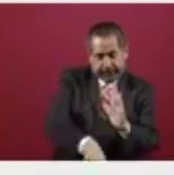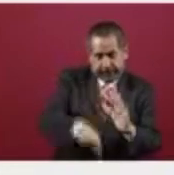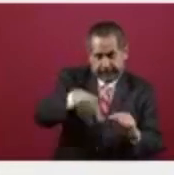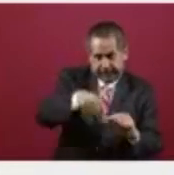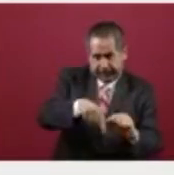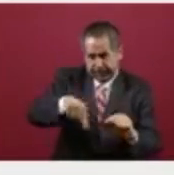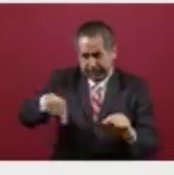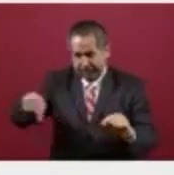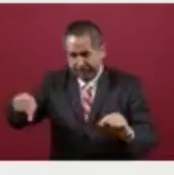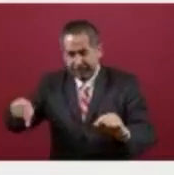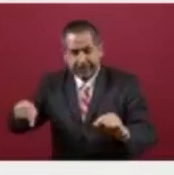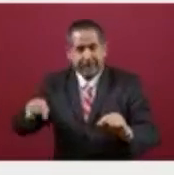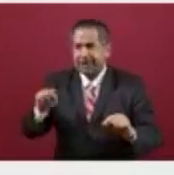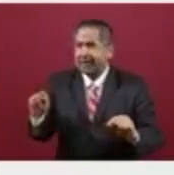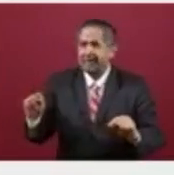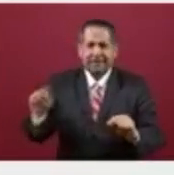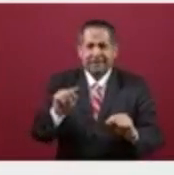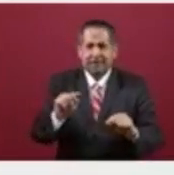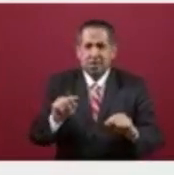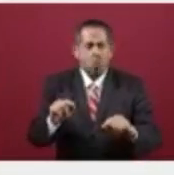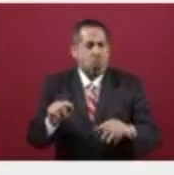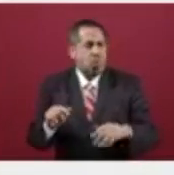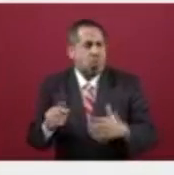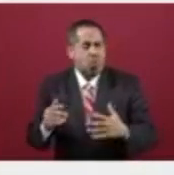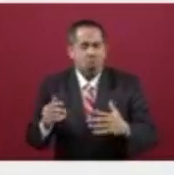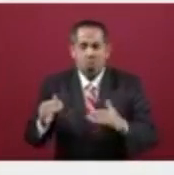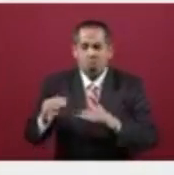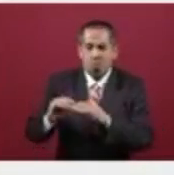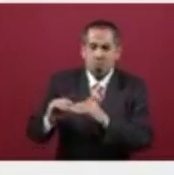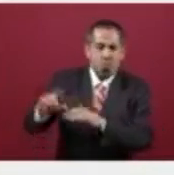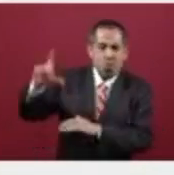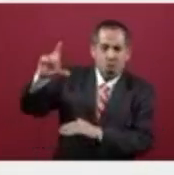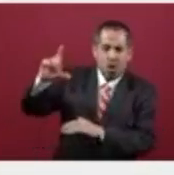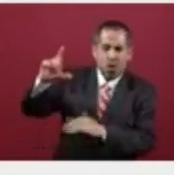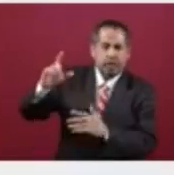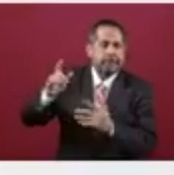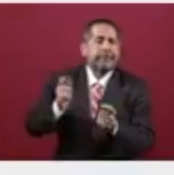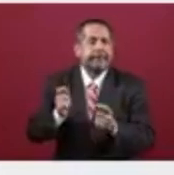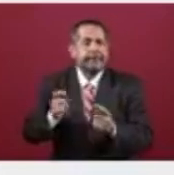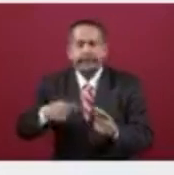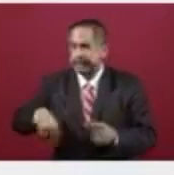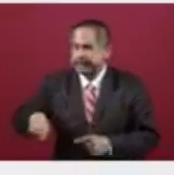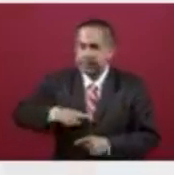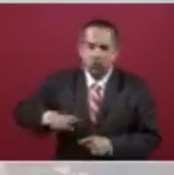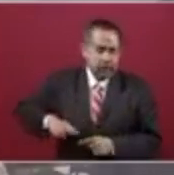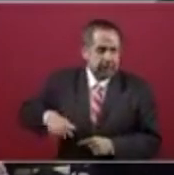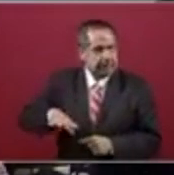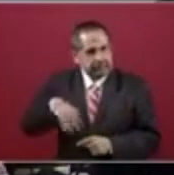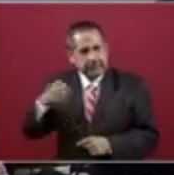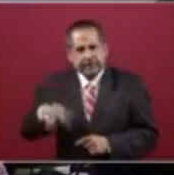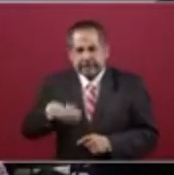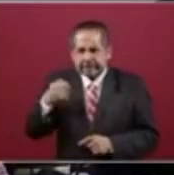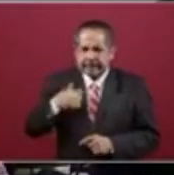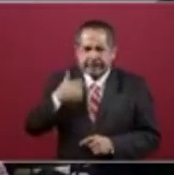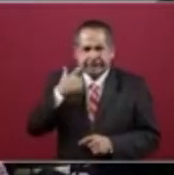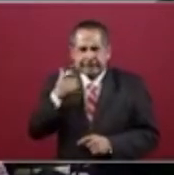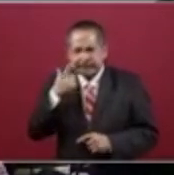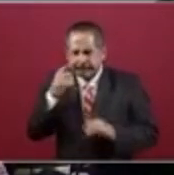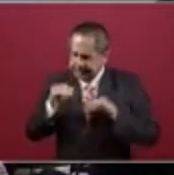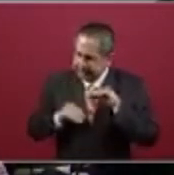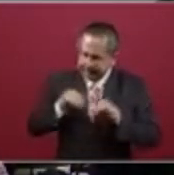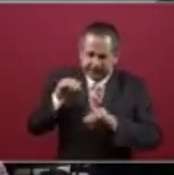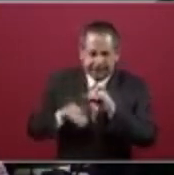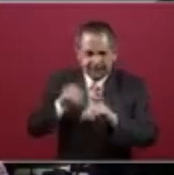año, pues es muy fácil darse cuenta del esfuerzo que está haciendo el gobierno federal